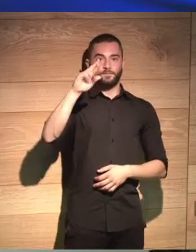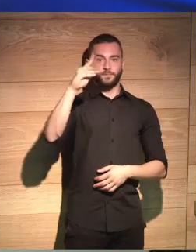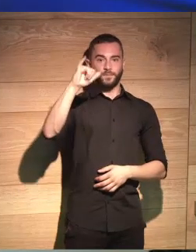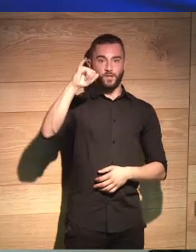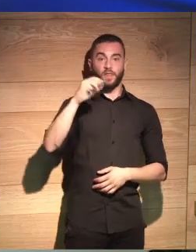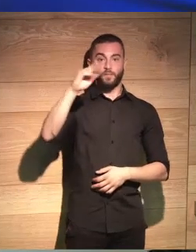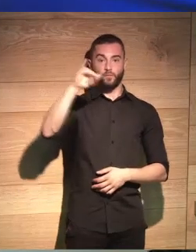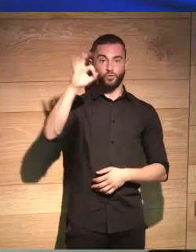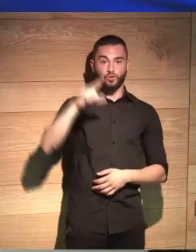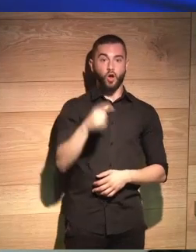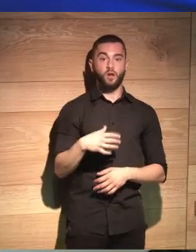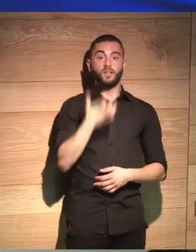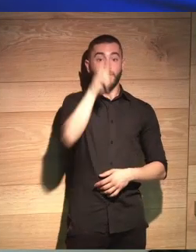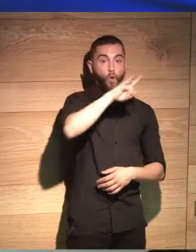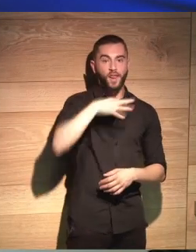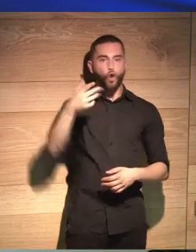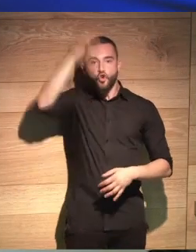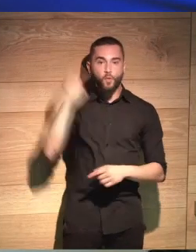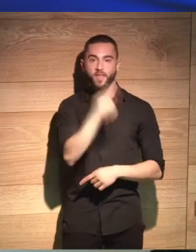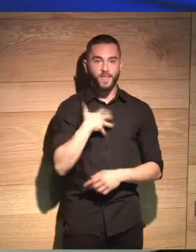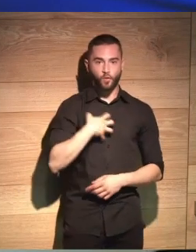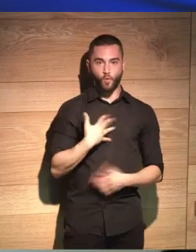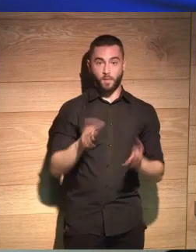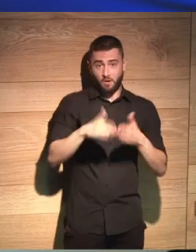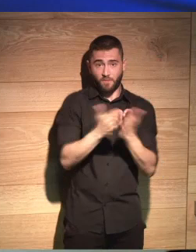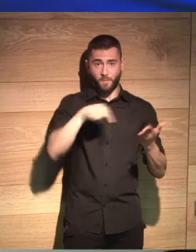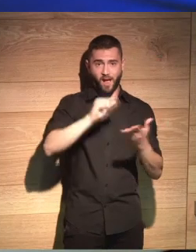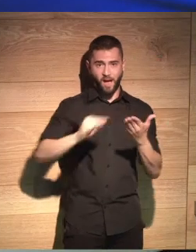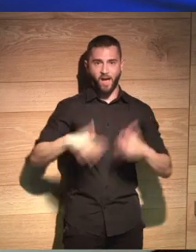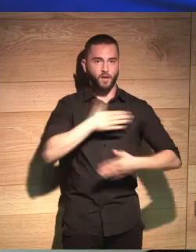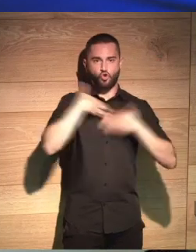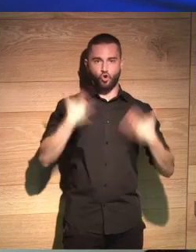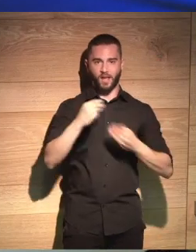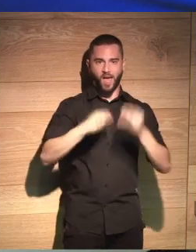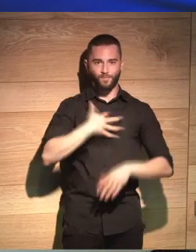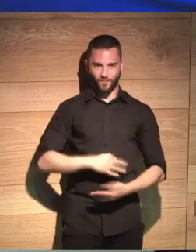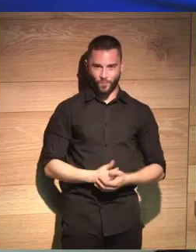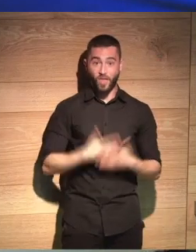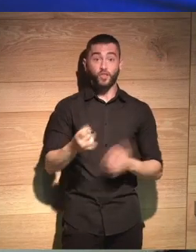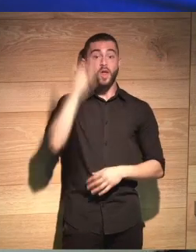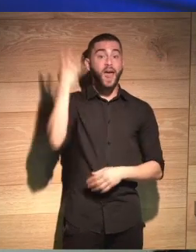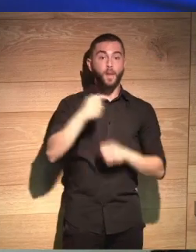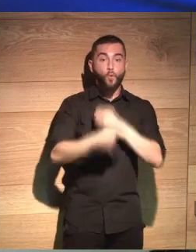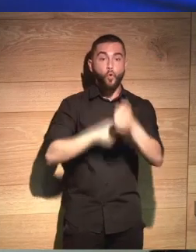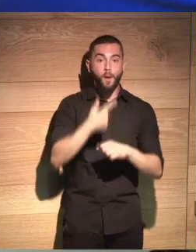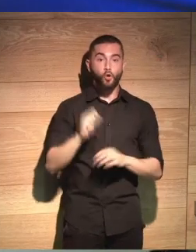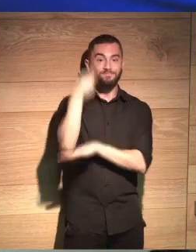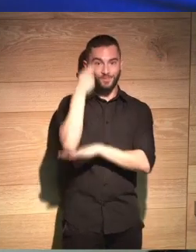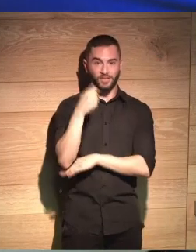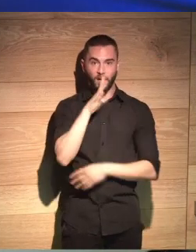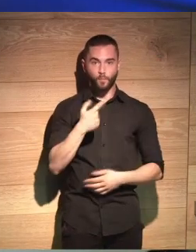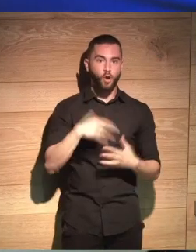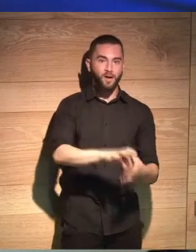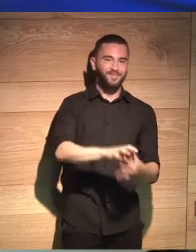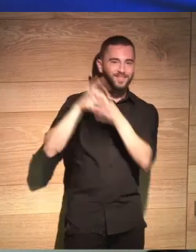llega el momento de la novela, me siento feliz porque puedo hacer lo que quiera. Claro. Y fui llegando a esta idea, no porque estuviera